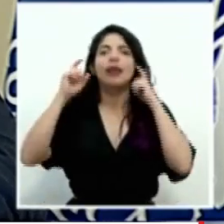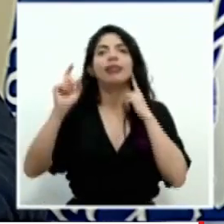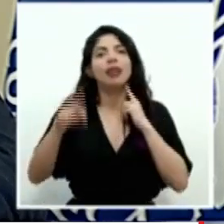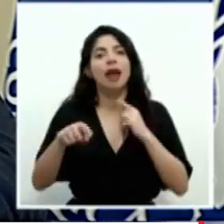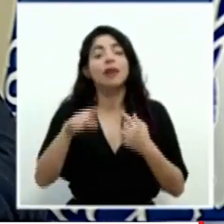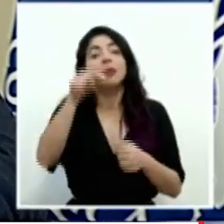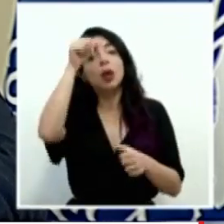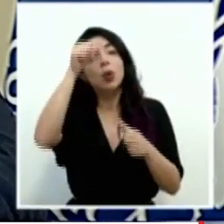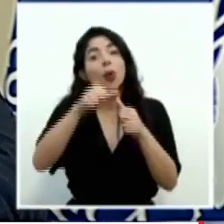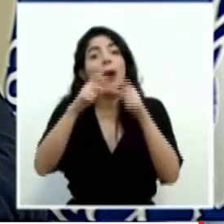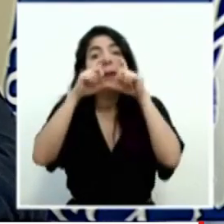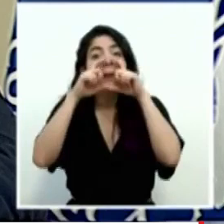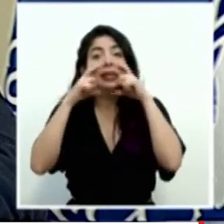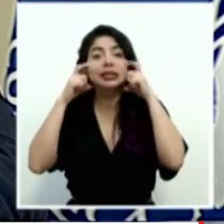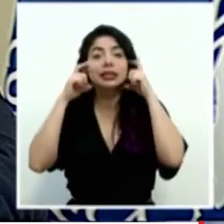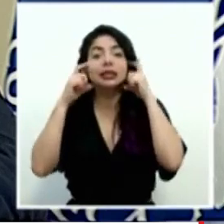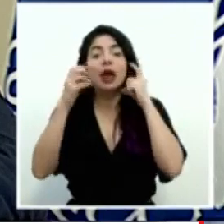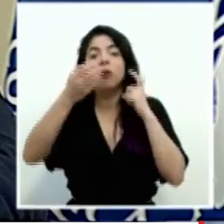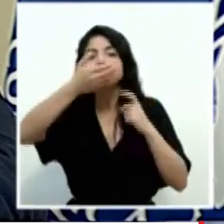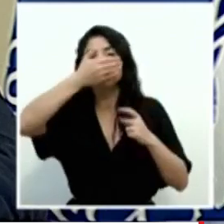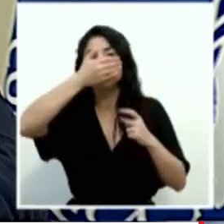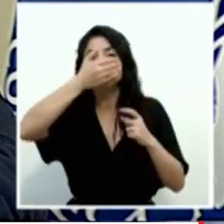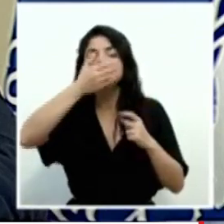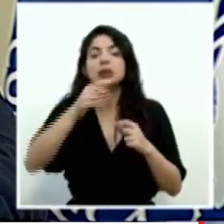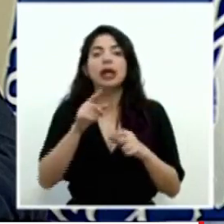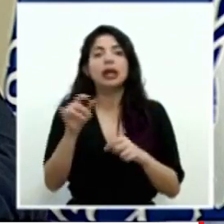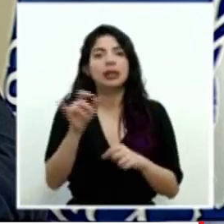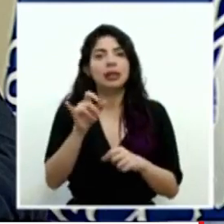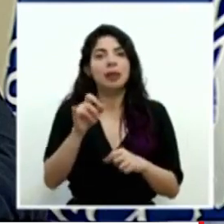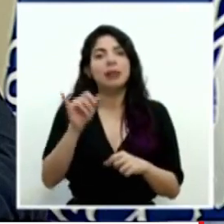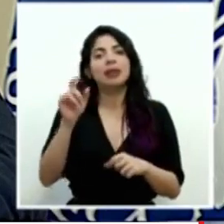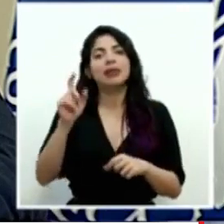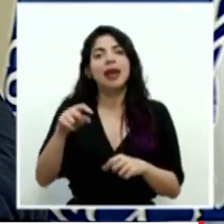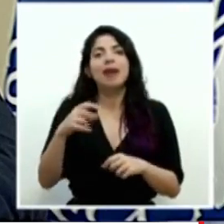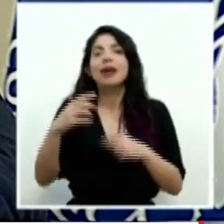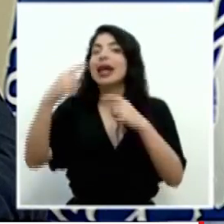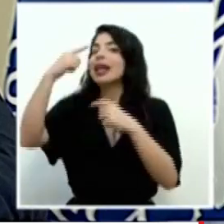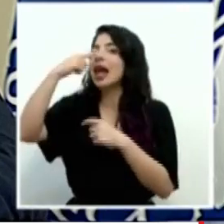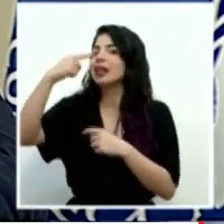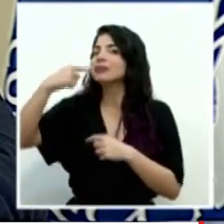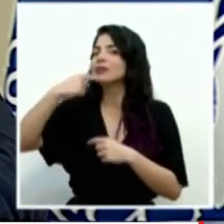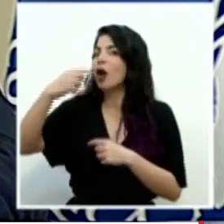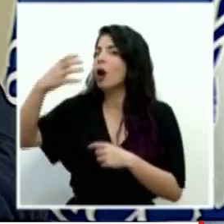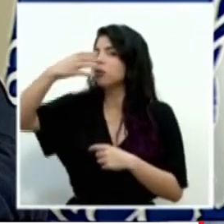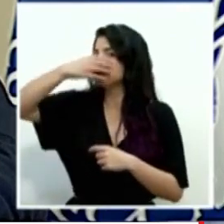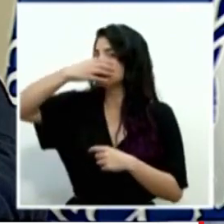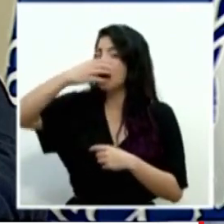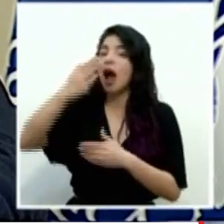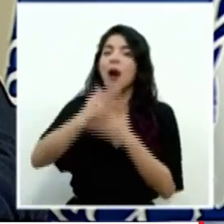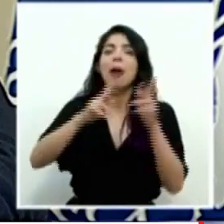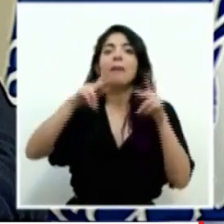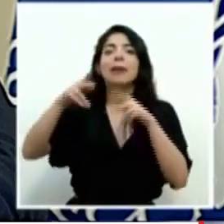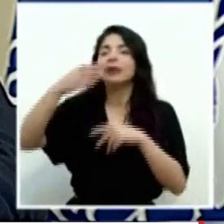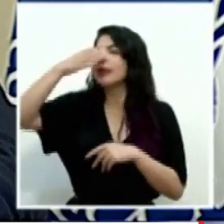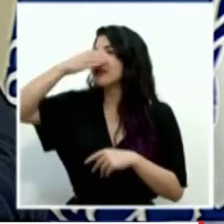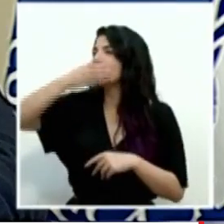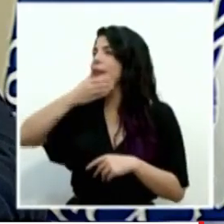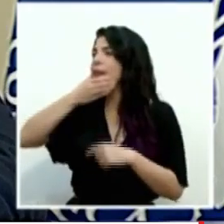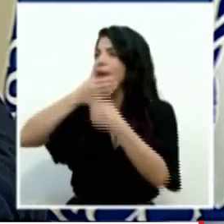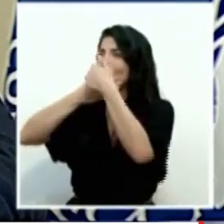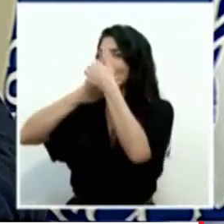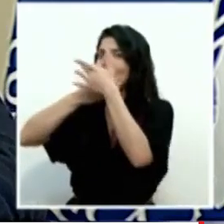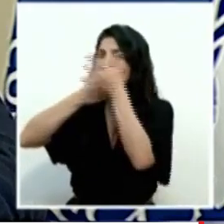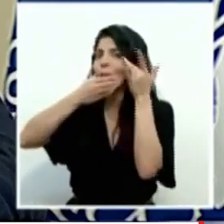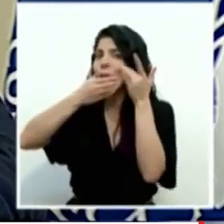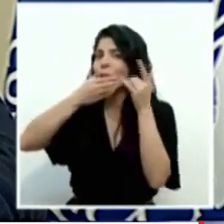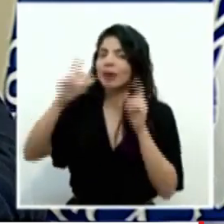¿verdad? Y recordemos que la mascarilla o el cubrebocas también debería ser llamado cubre nariz y bocas, porque hay mucha gente que lo usa solamente cubriendo, tapando